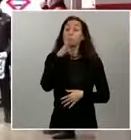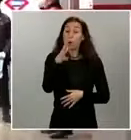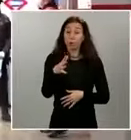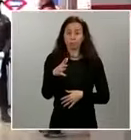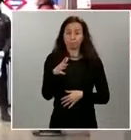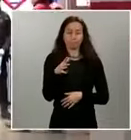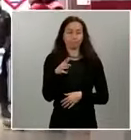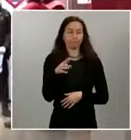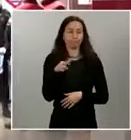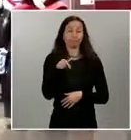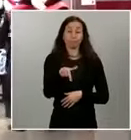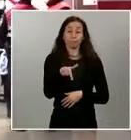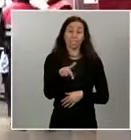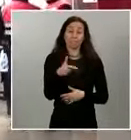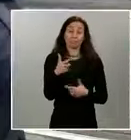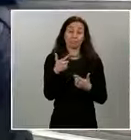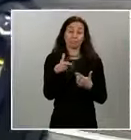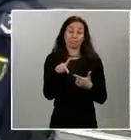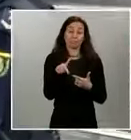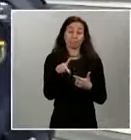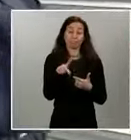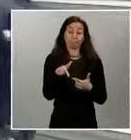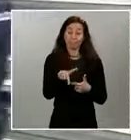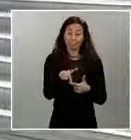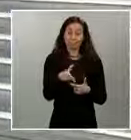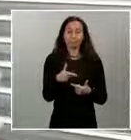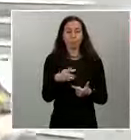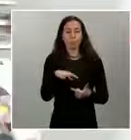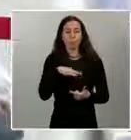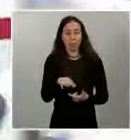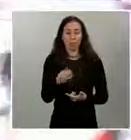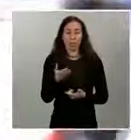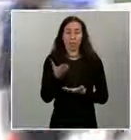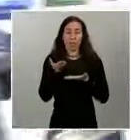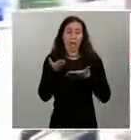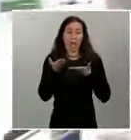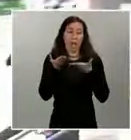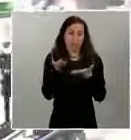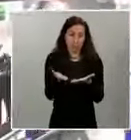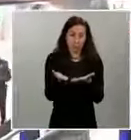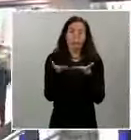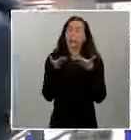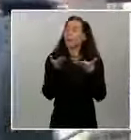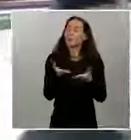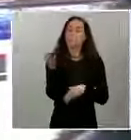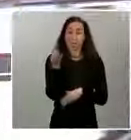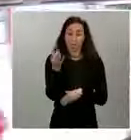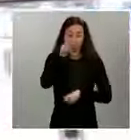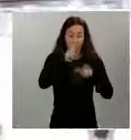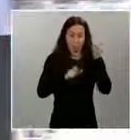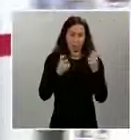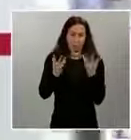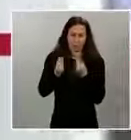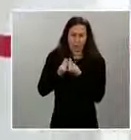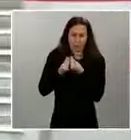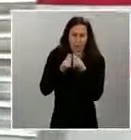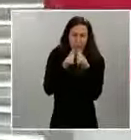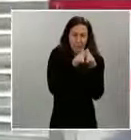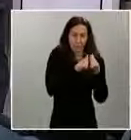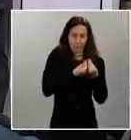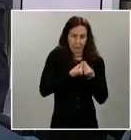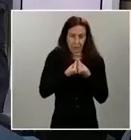a ayudar, mientras dure esta situación, a evitar aglomeraciones de personas, a asegurar el adecuado